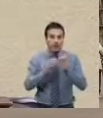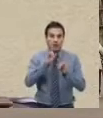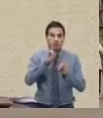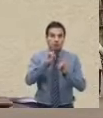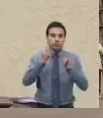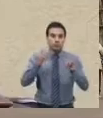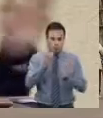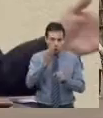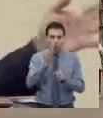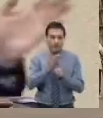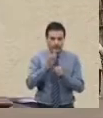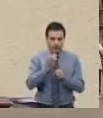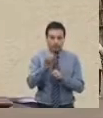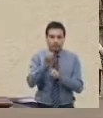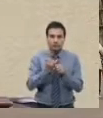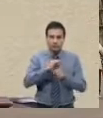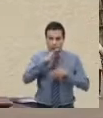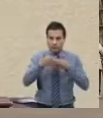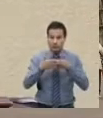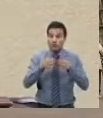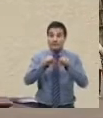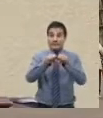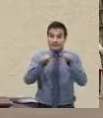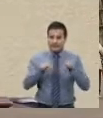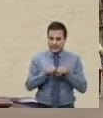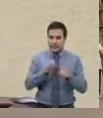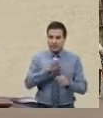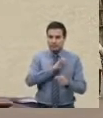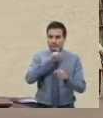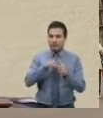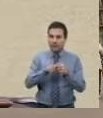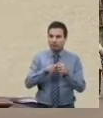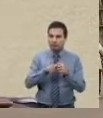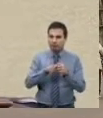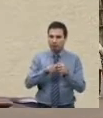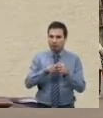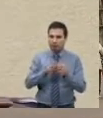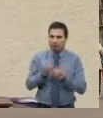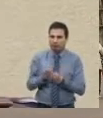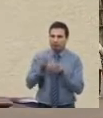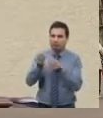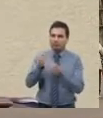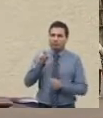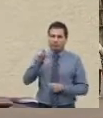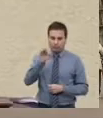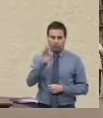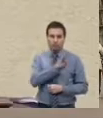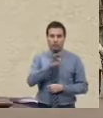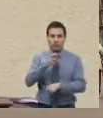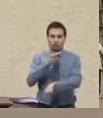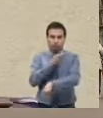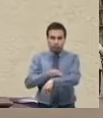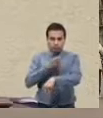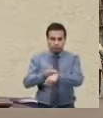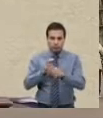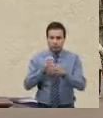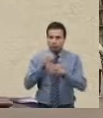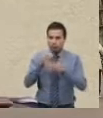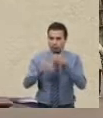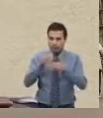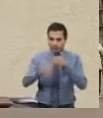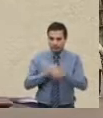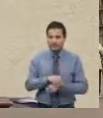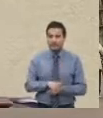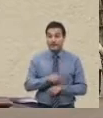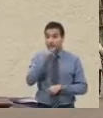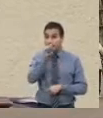ser investigada y que será turnada a la sala especializada para que imponga por esa vía la sanción administrativa que corresponda. Y